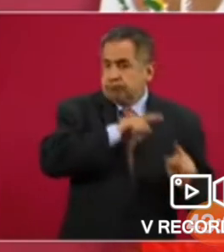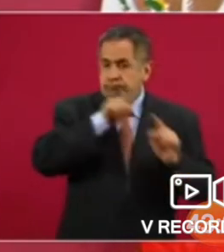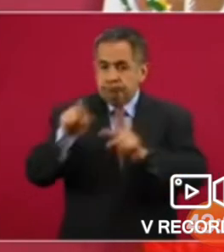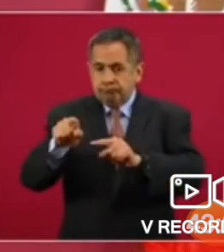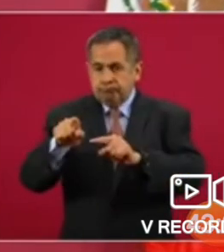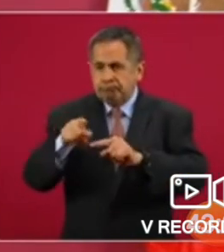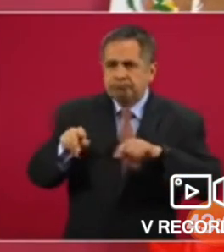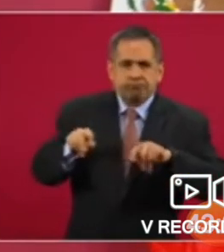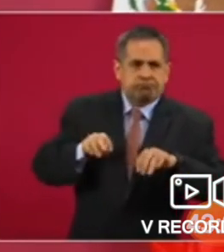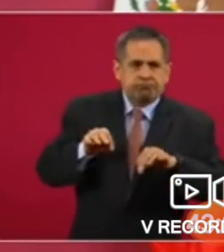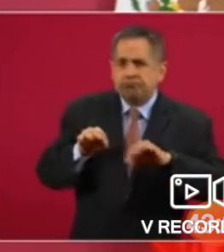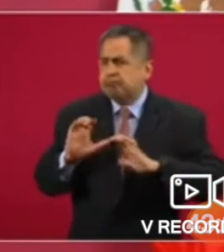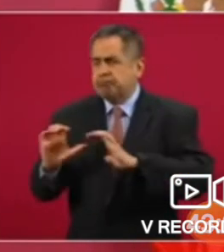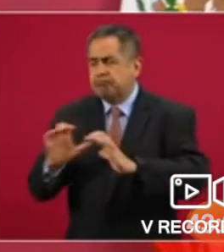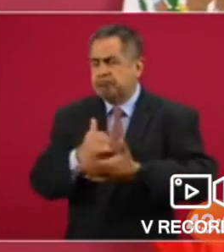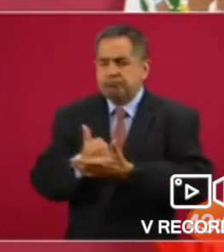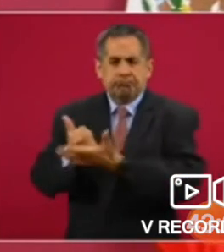este operativo.